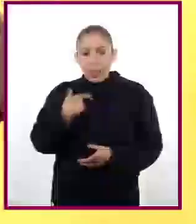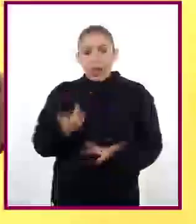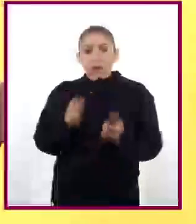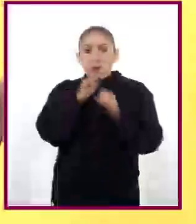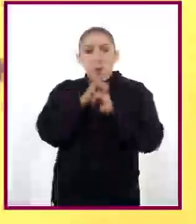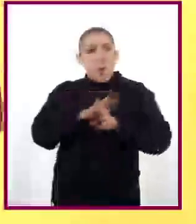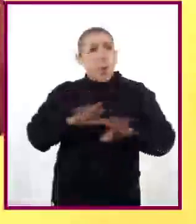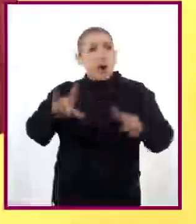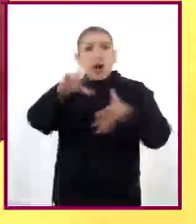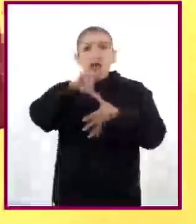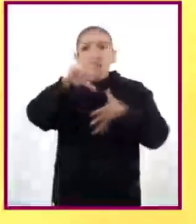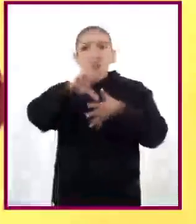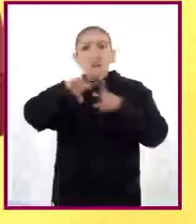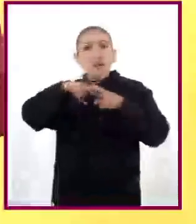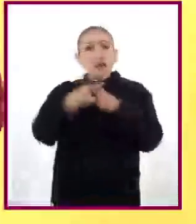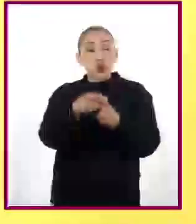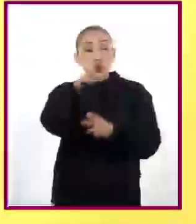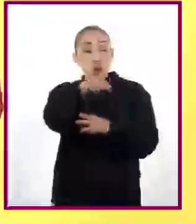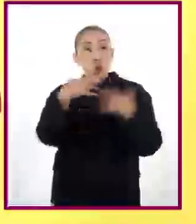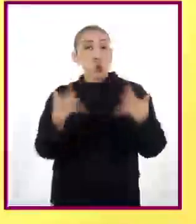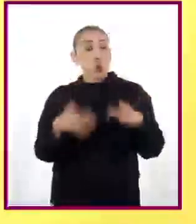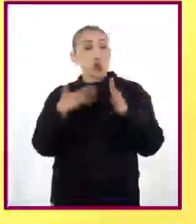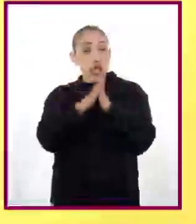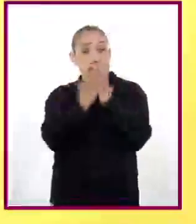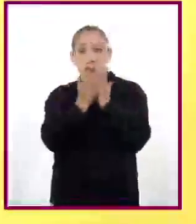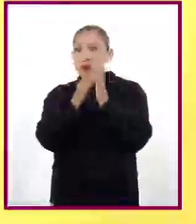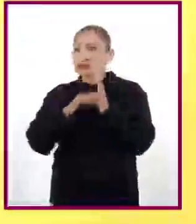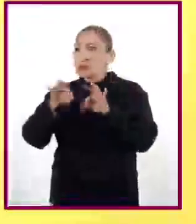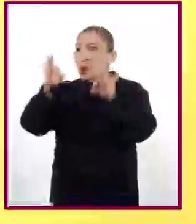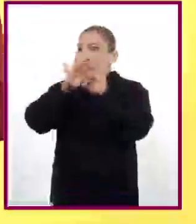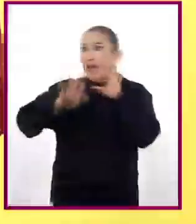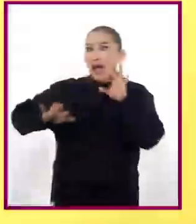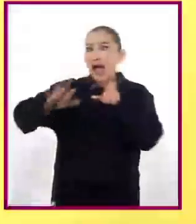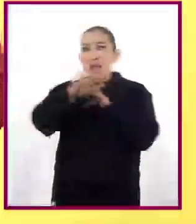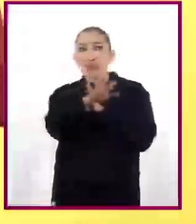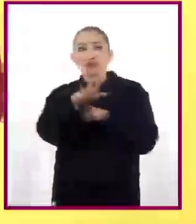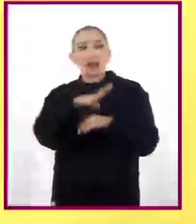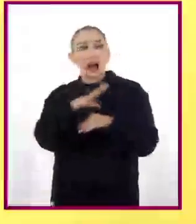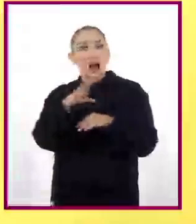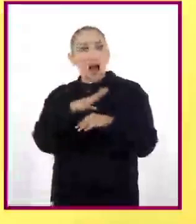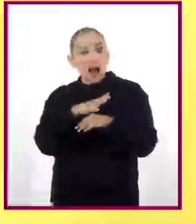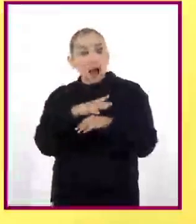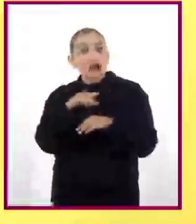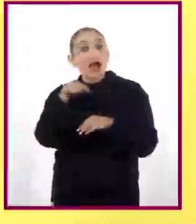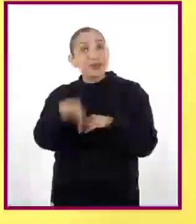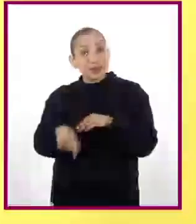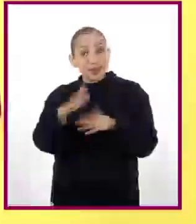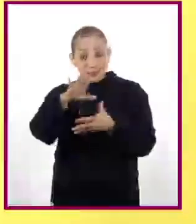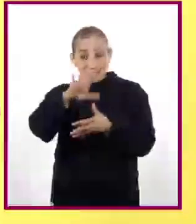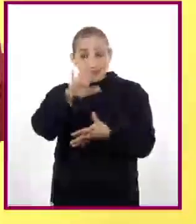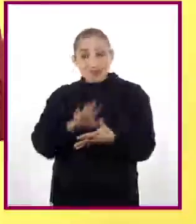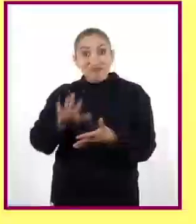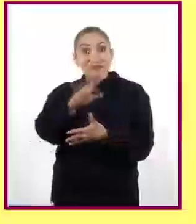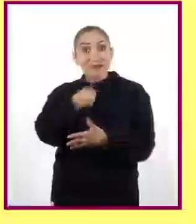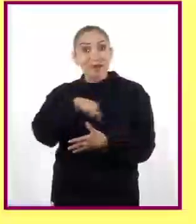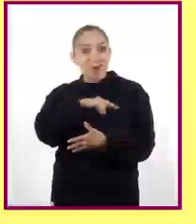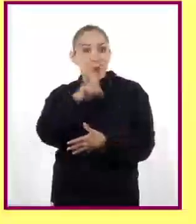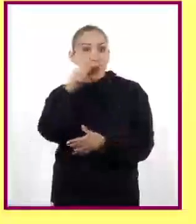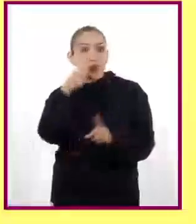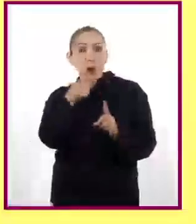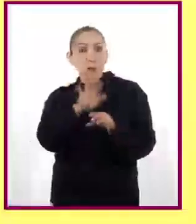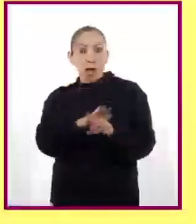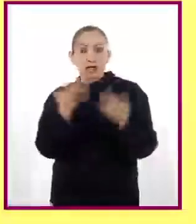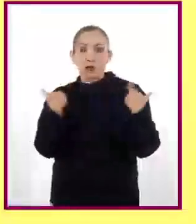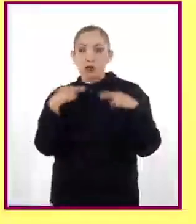boom latinoamericano es uno de los fenómenos literarios más importantes que se han gestado en nuestro continente? Uno de sus